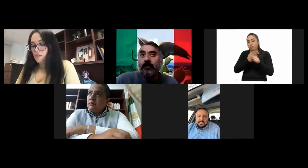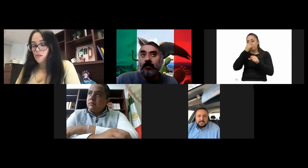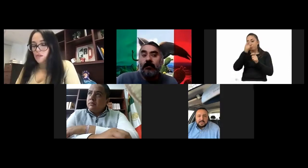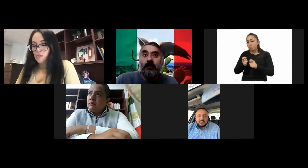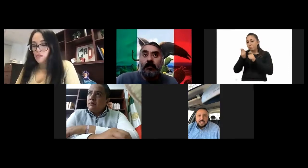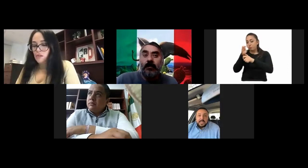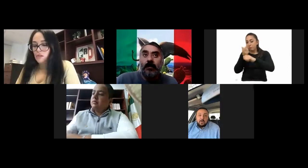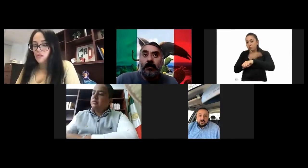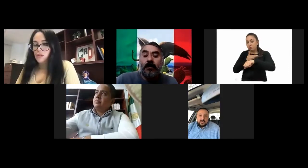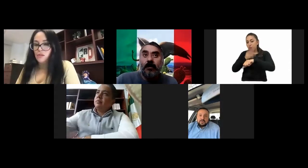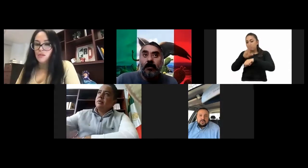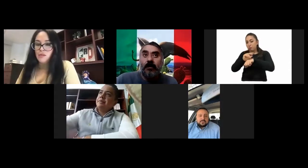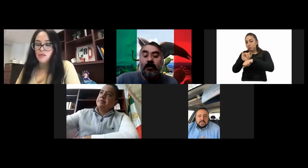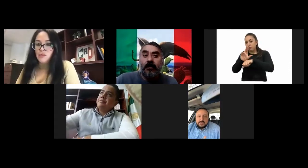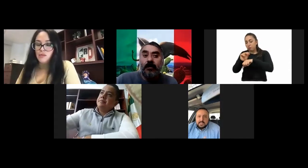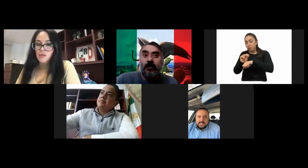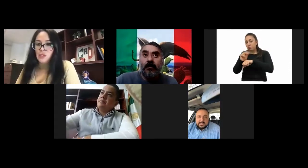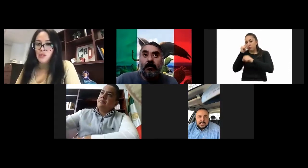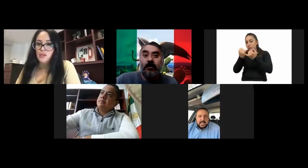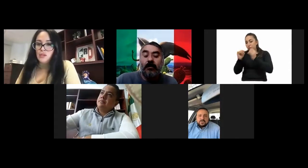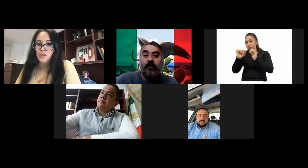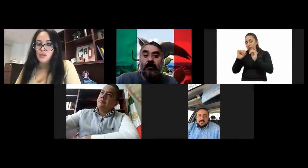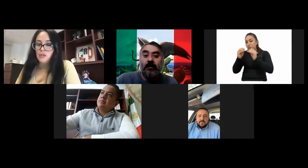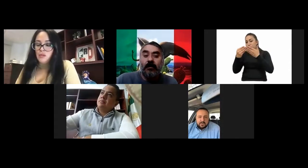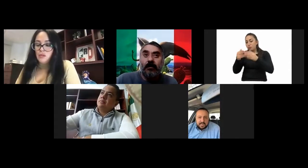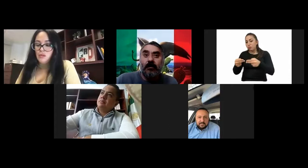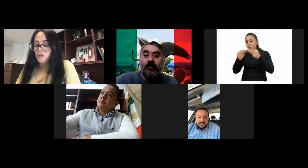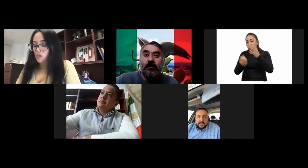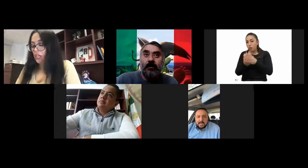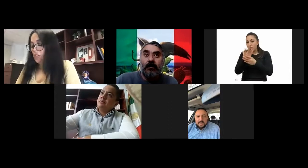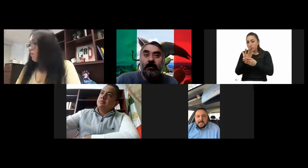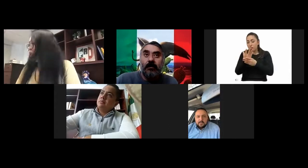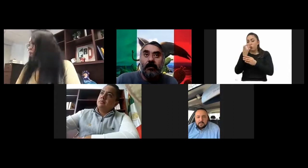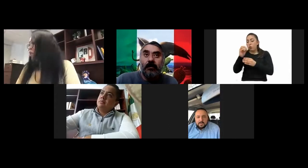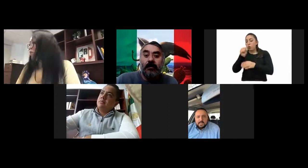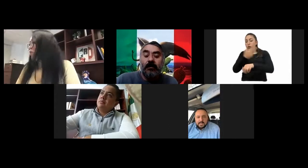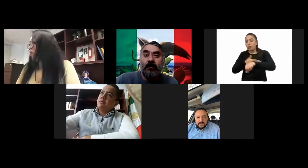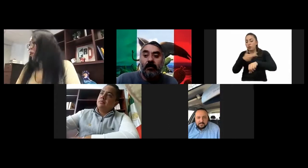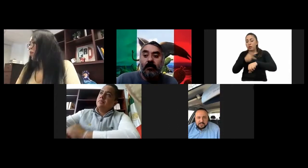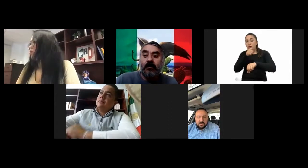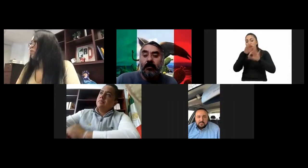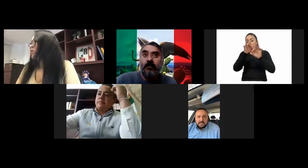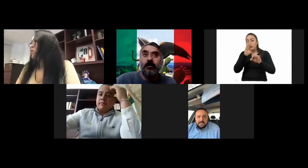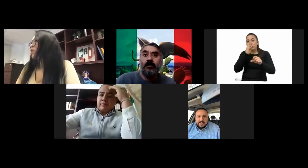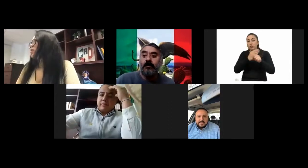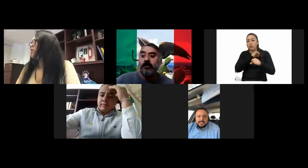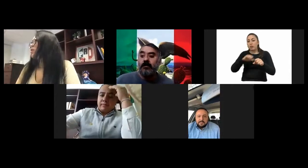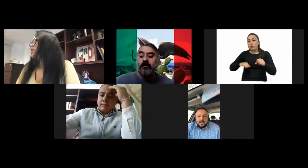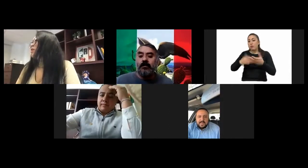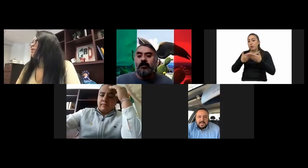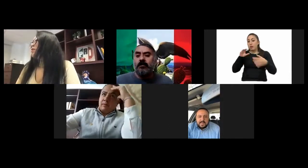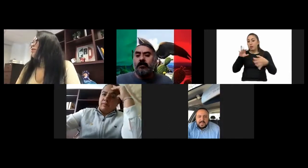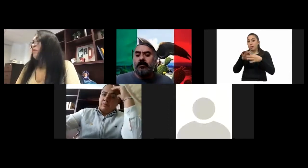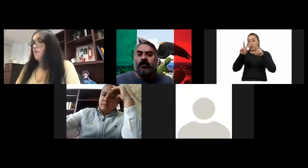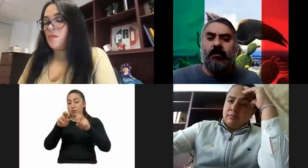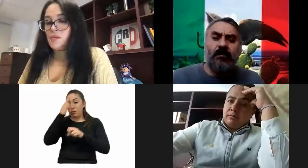las licencias, permisos, o en su caso, sintetizar o simplificar los trámites para que con motivo de la reactivación económica se